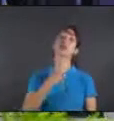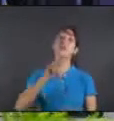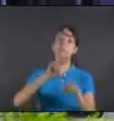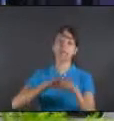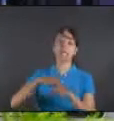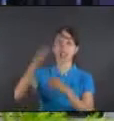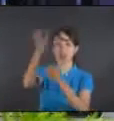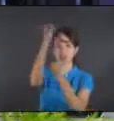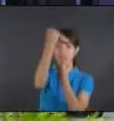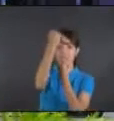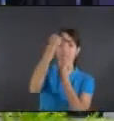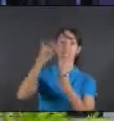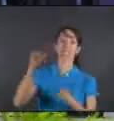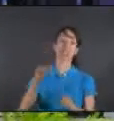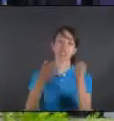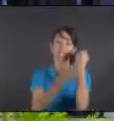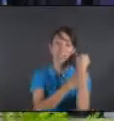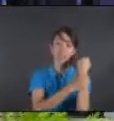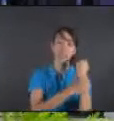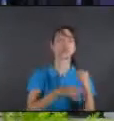verde.